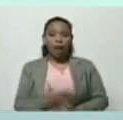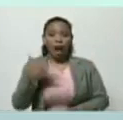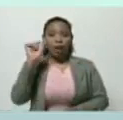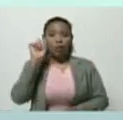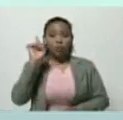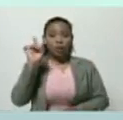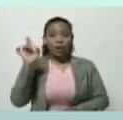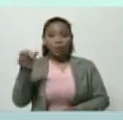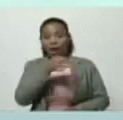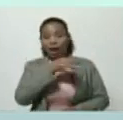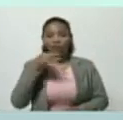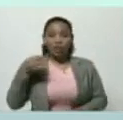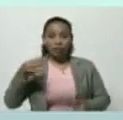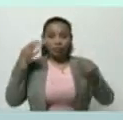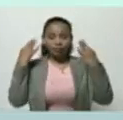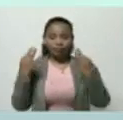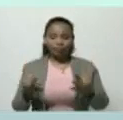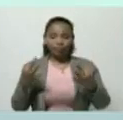extraordinaria eficiencia.